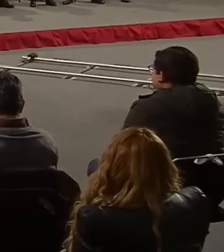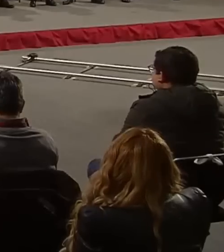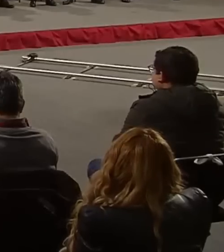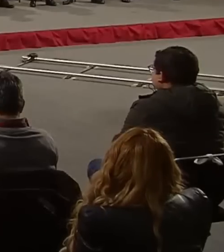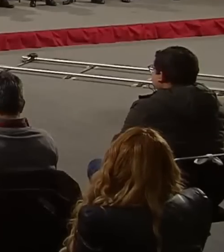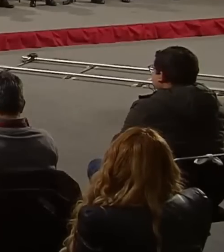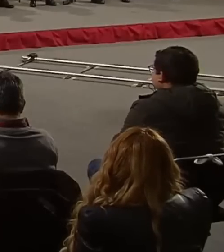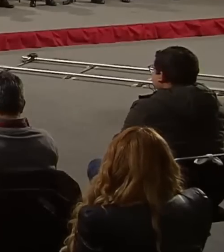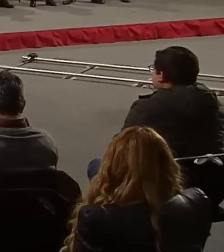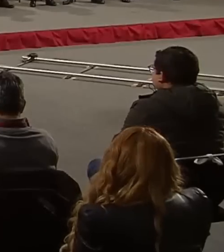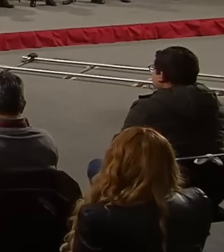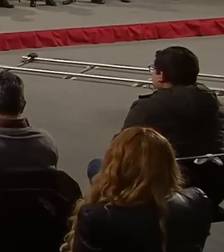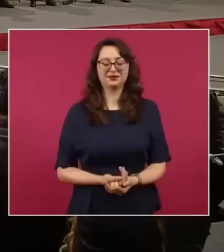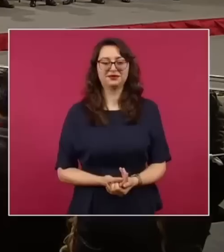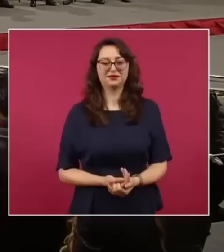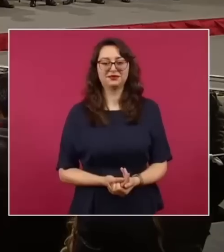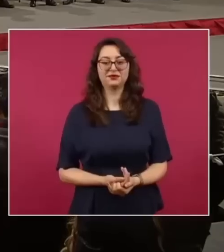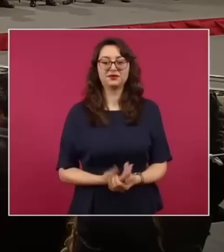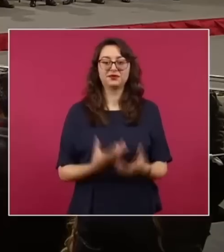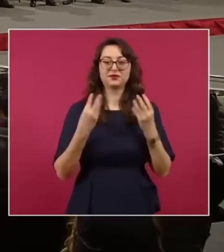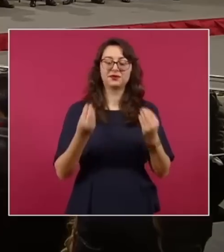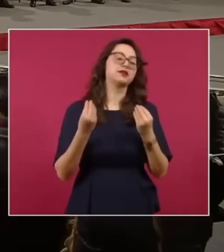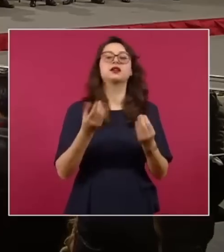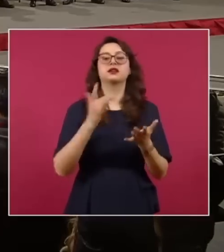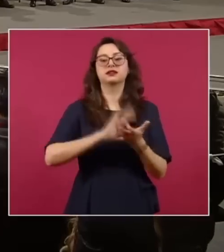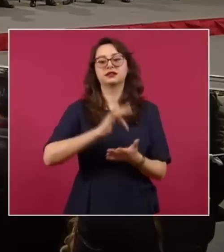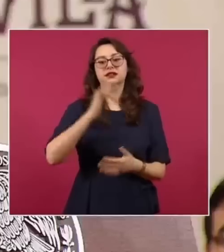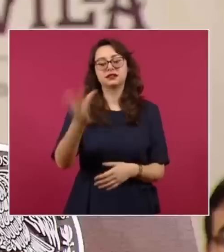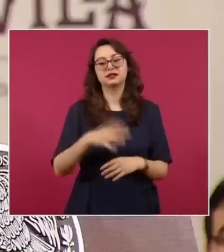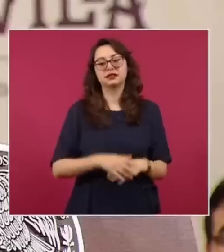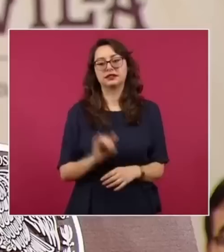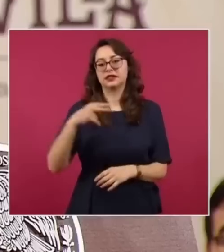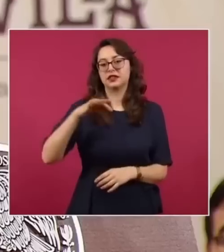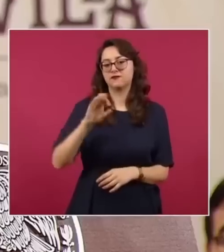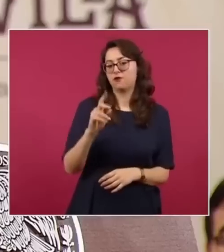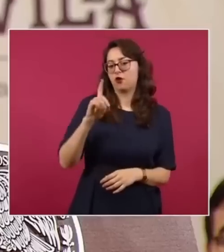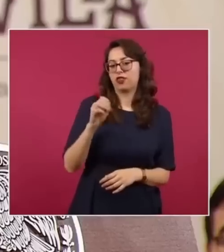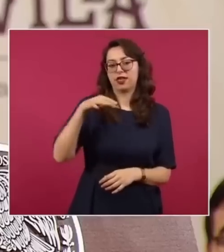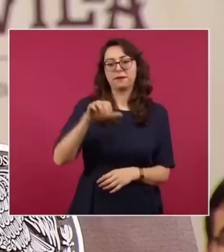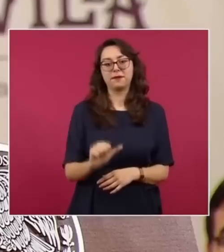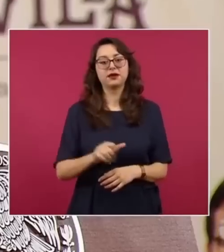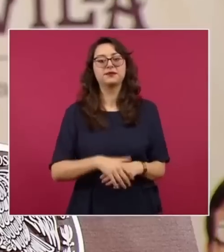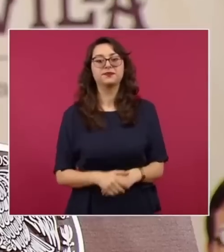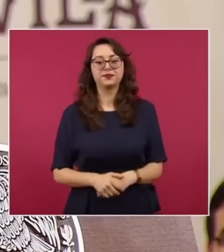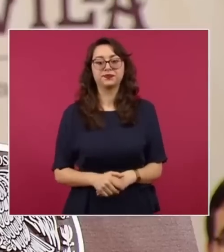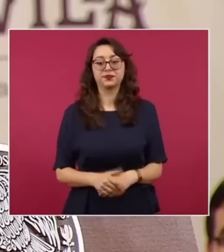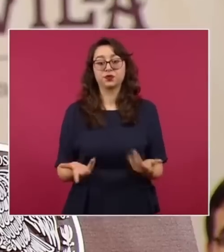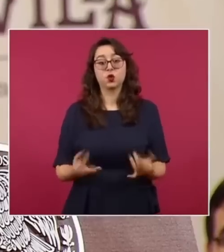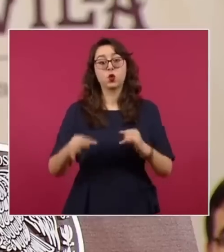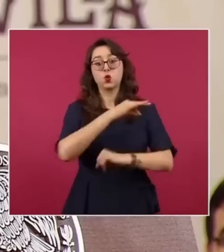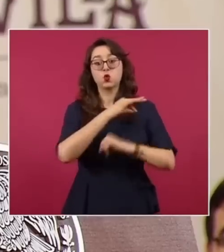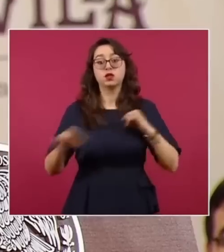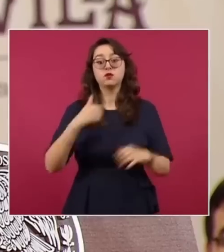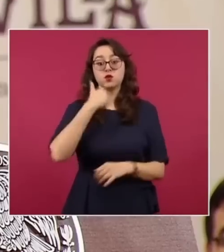Gracias a Infodemia por su aporte semanal. Solo queremos decir, para concluir, el pueblo